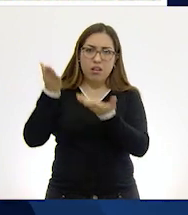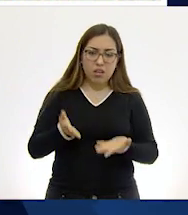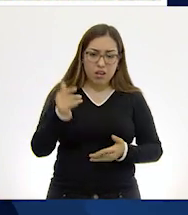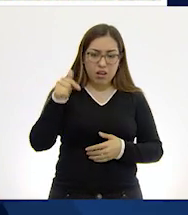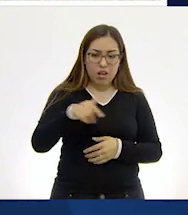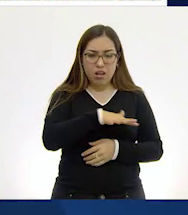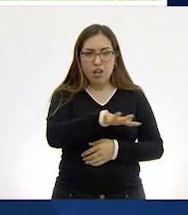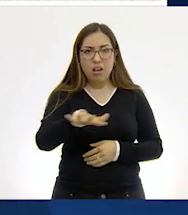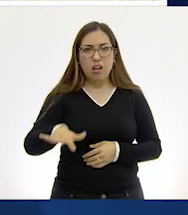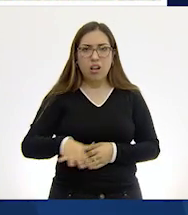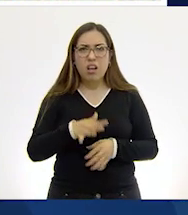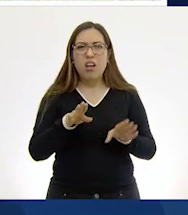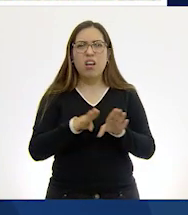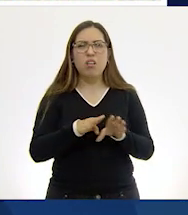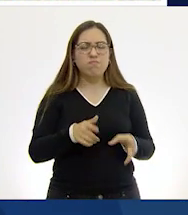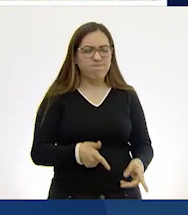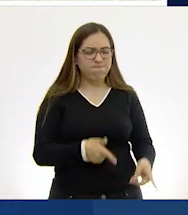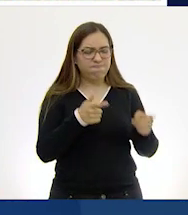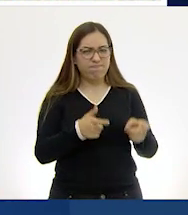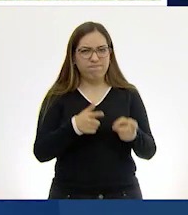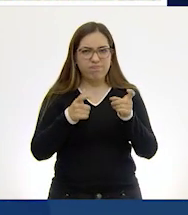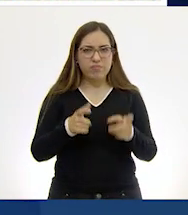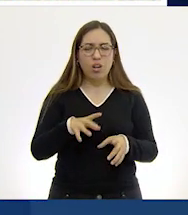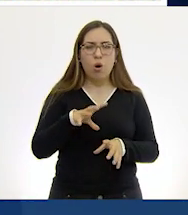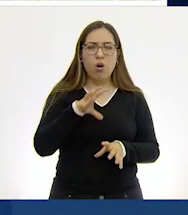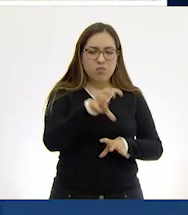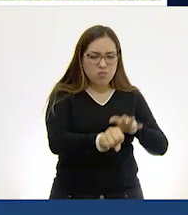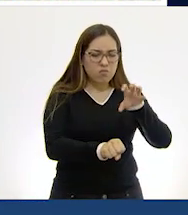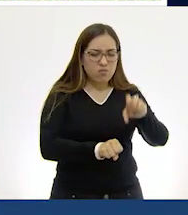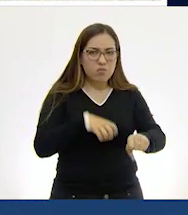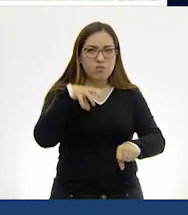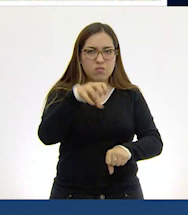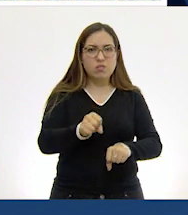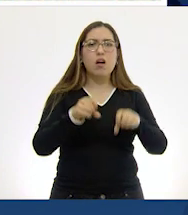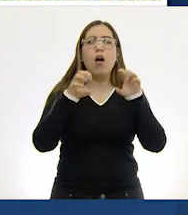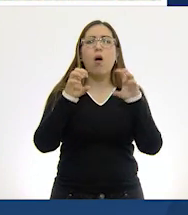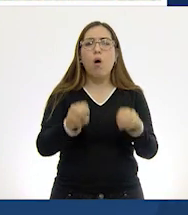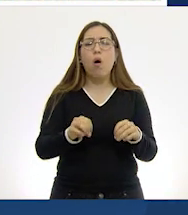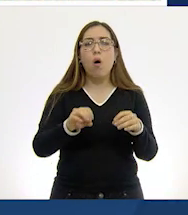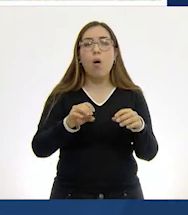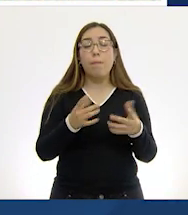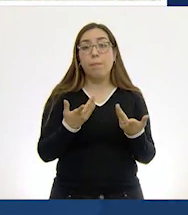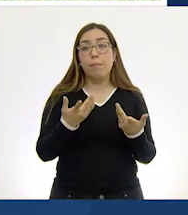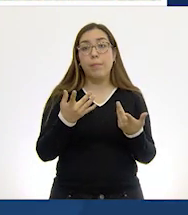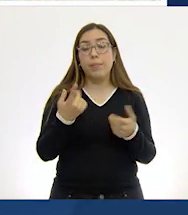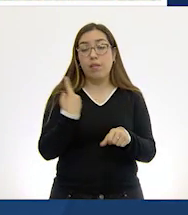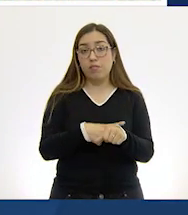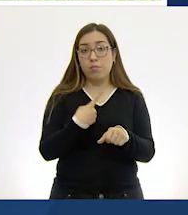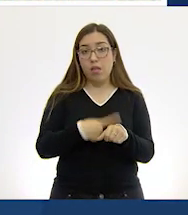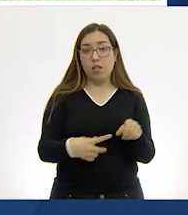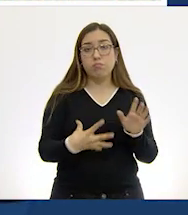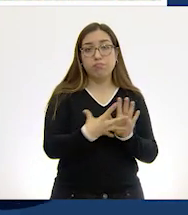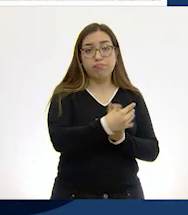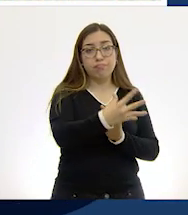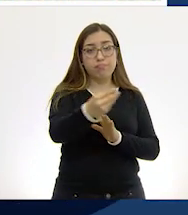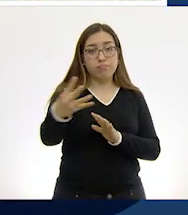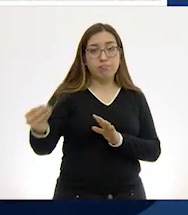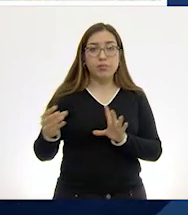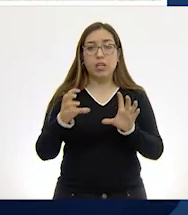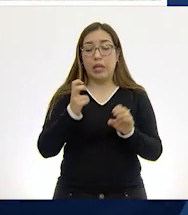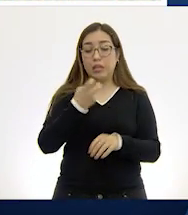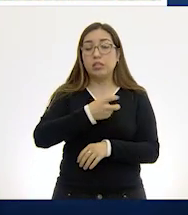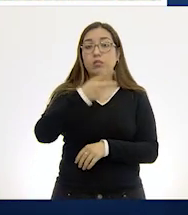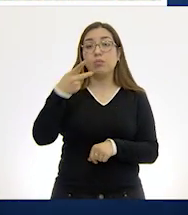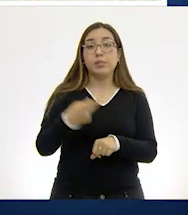nativas, compiten con ellas, transmiten enfermedades, modifican los hábitats causando problemas ambientales, económicos